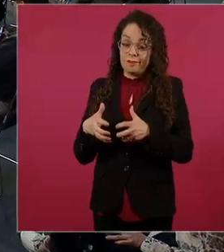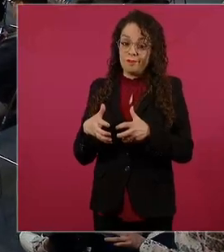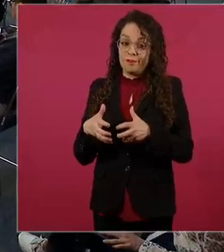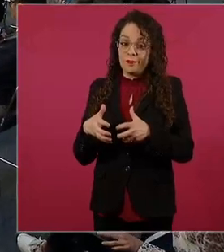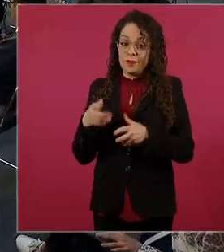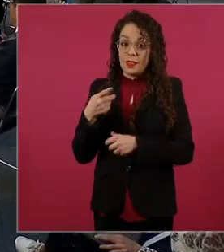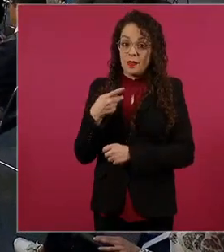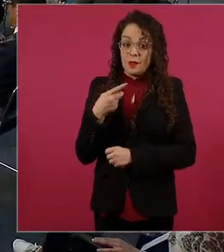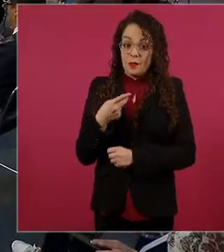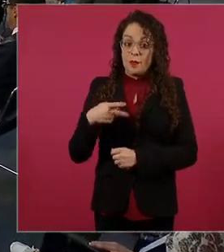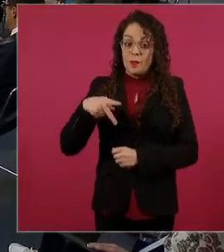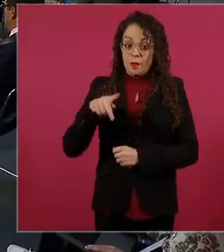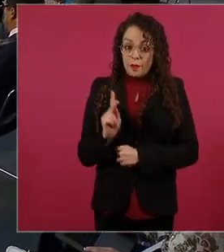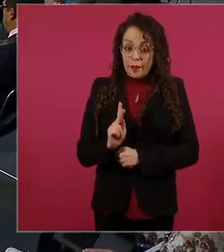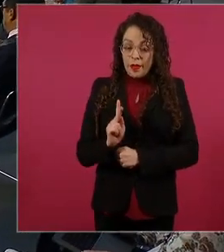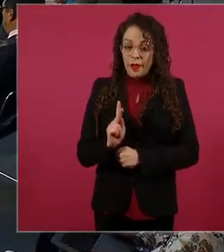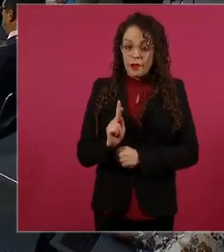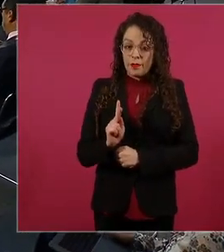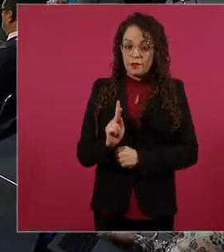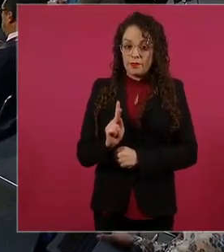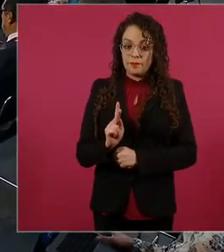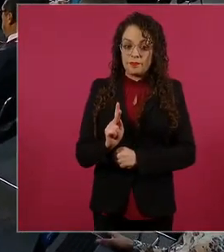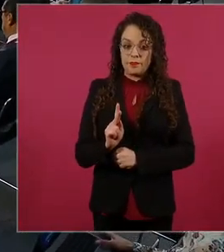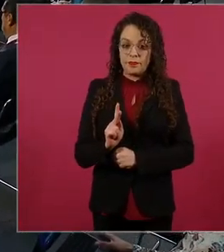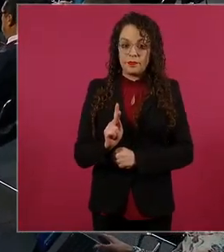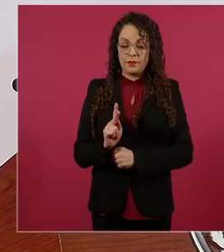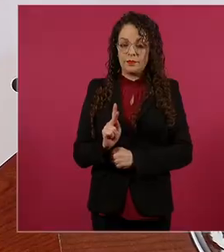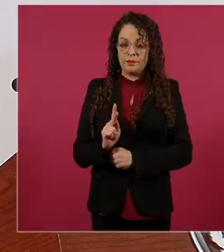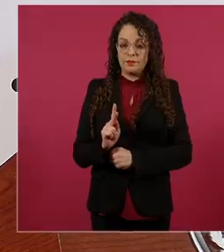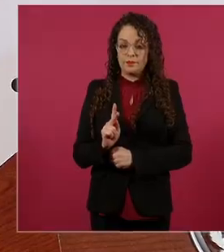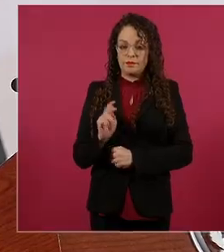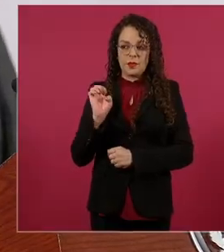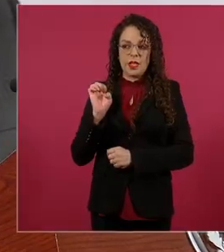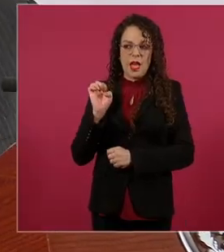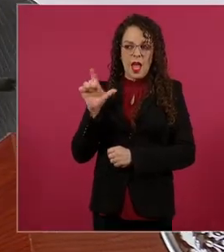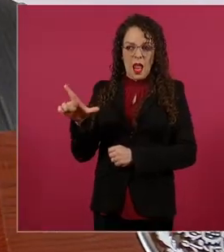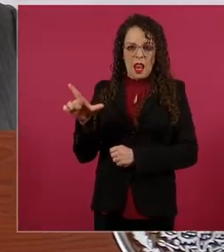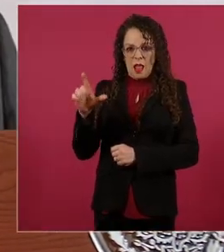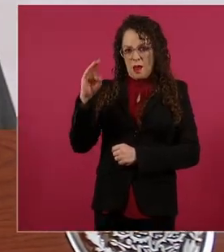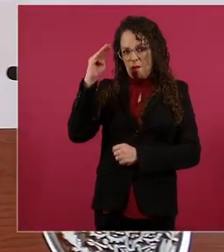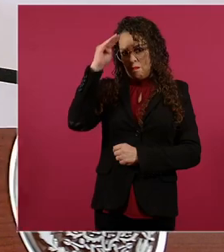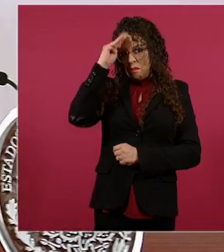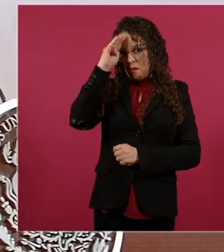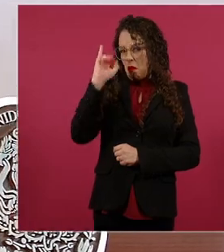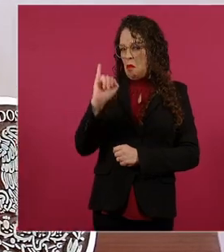creo que su familia también a lo mejor su familia